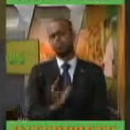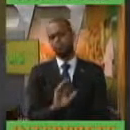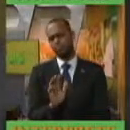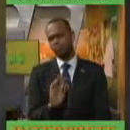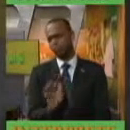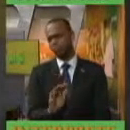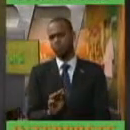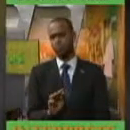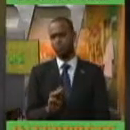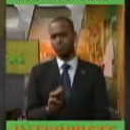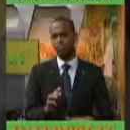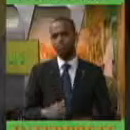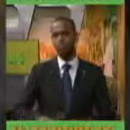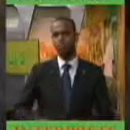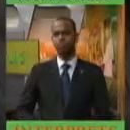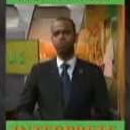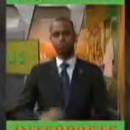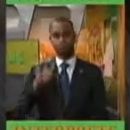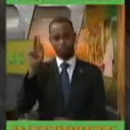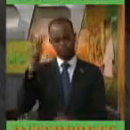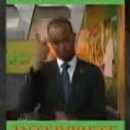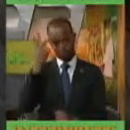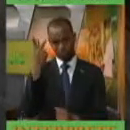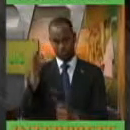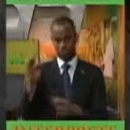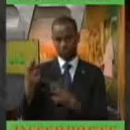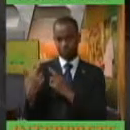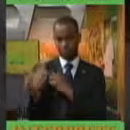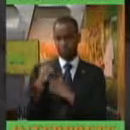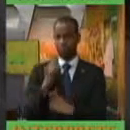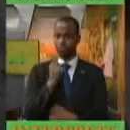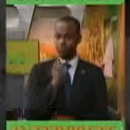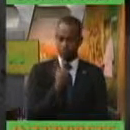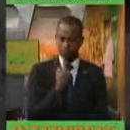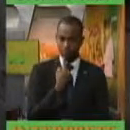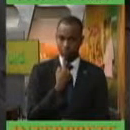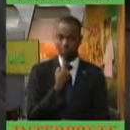puedes, en política responsable,